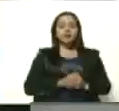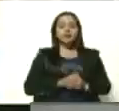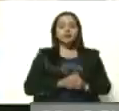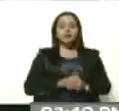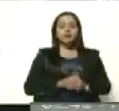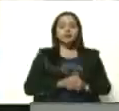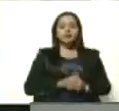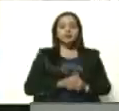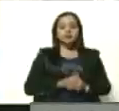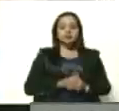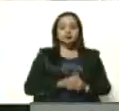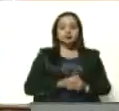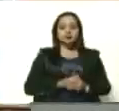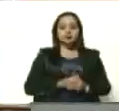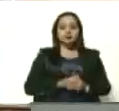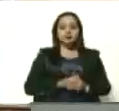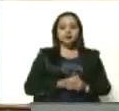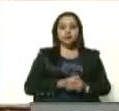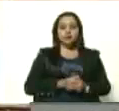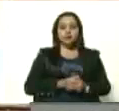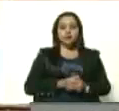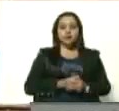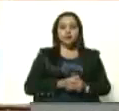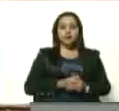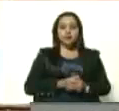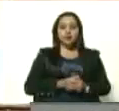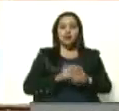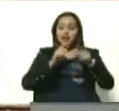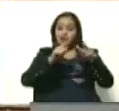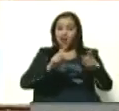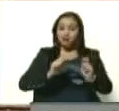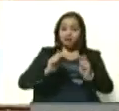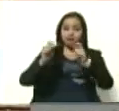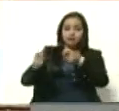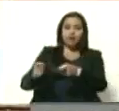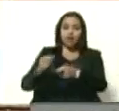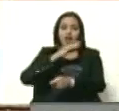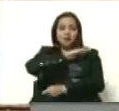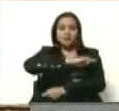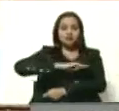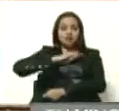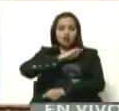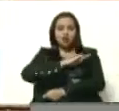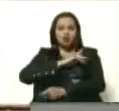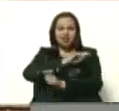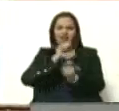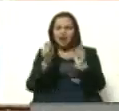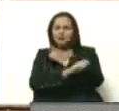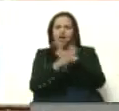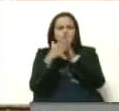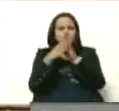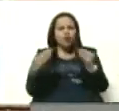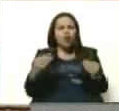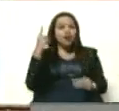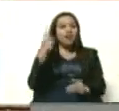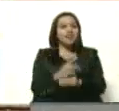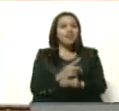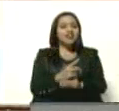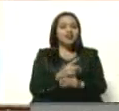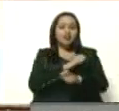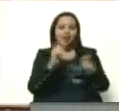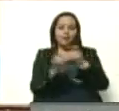Y que él recibió la misión de cambiar todo lo que tenga que ser